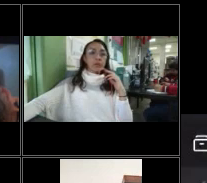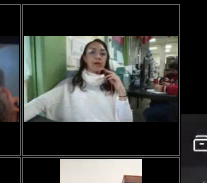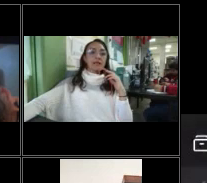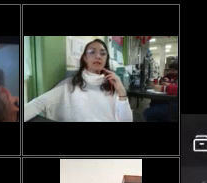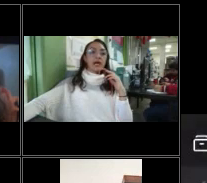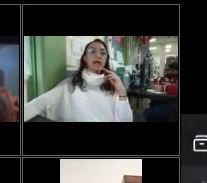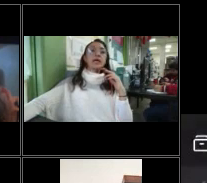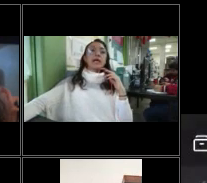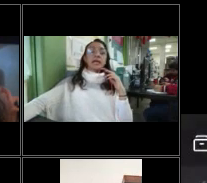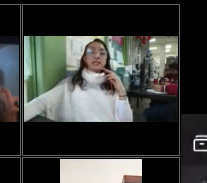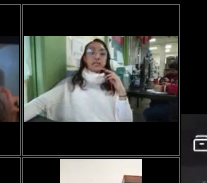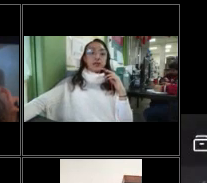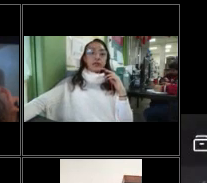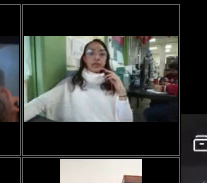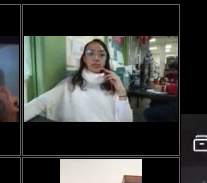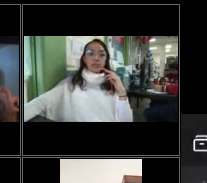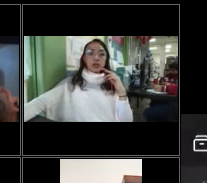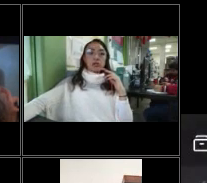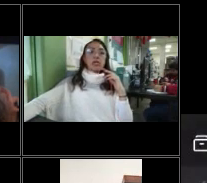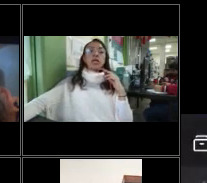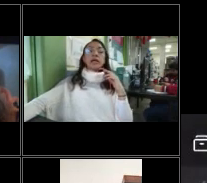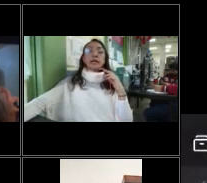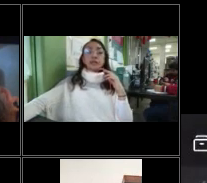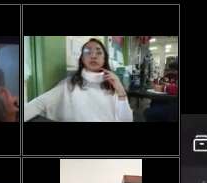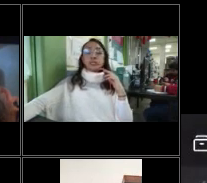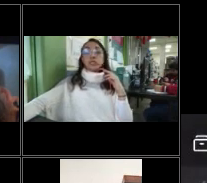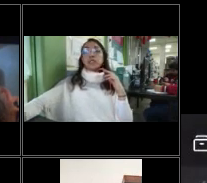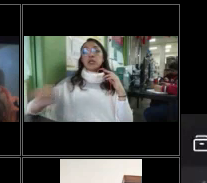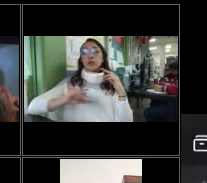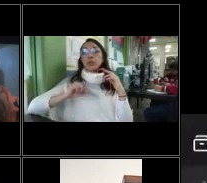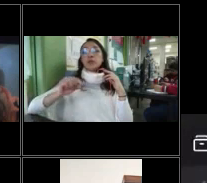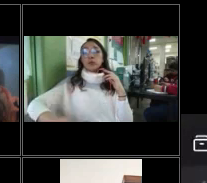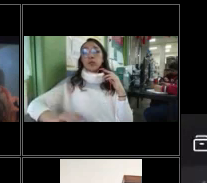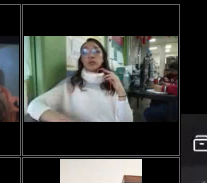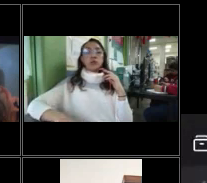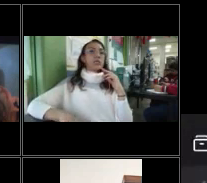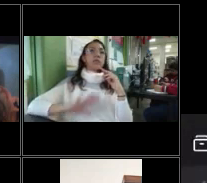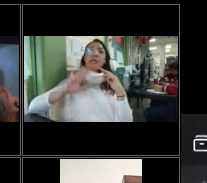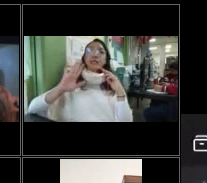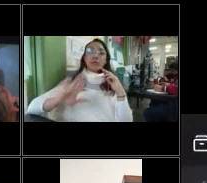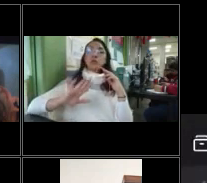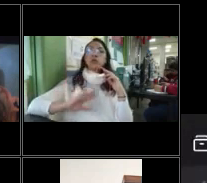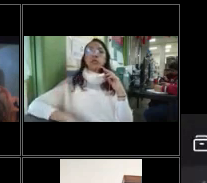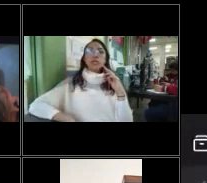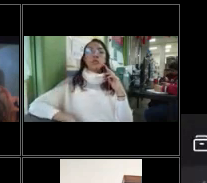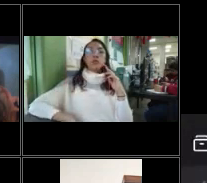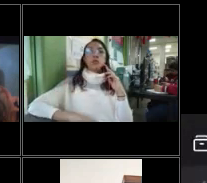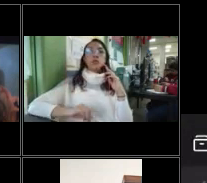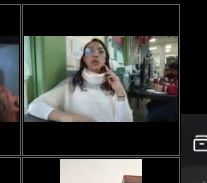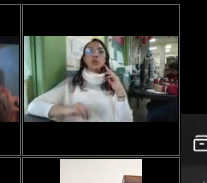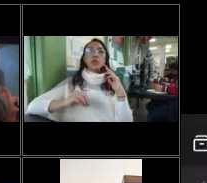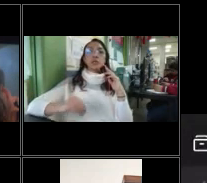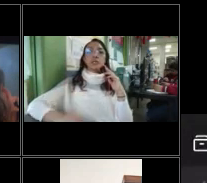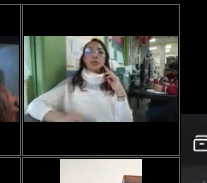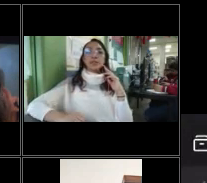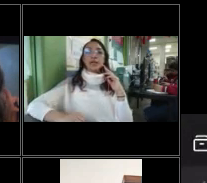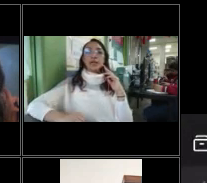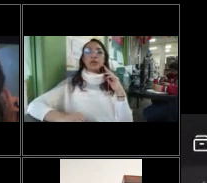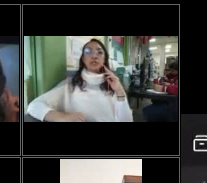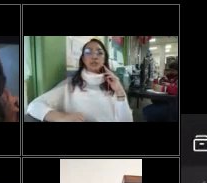la problemática, el estilo y redacción. Entonces, si lo vamos vinculando, imaginemos que tenemos un alumno